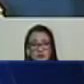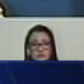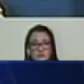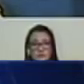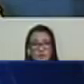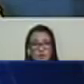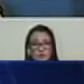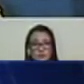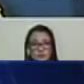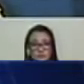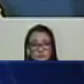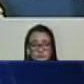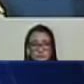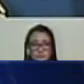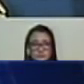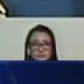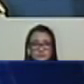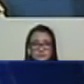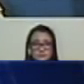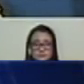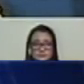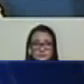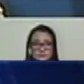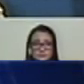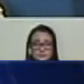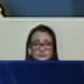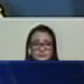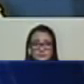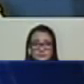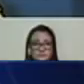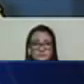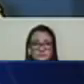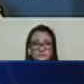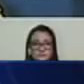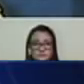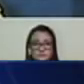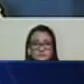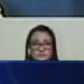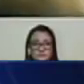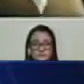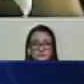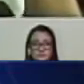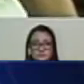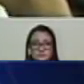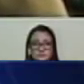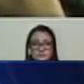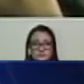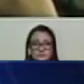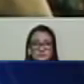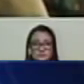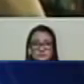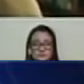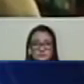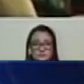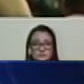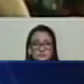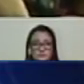Aquí está, mire, Brasil. Porcentaje de votos que cogió el señor Michel Temer, 0. No hubo elecciones, fue un golpe de